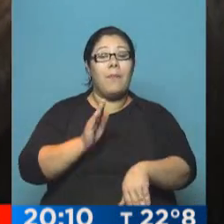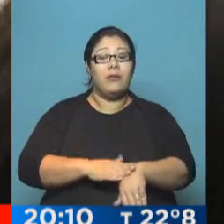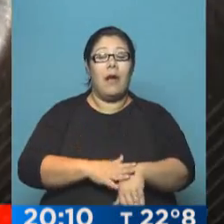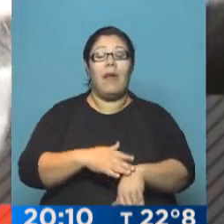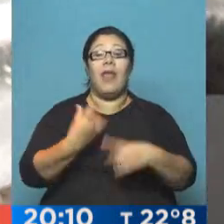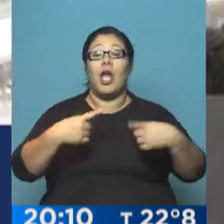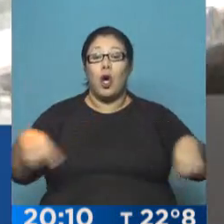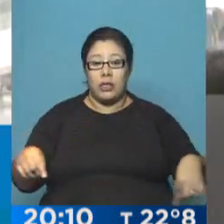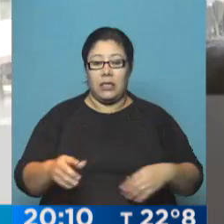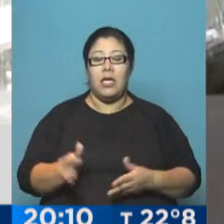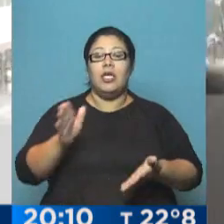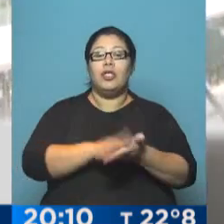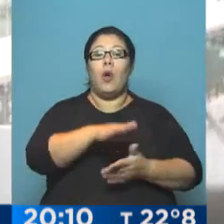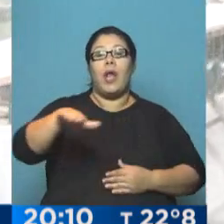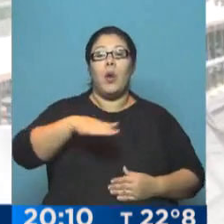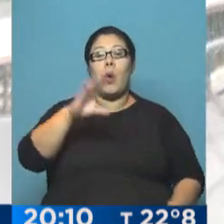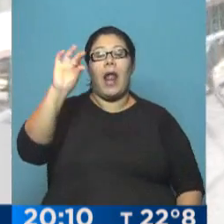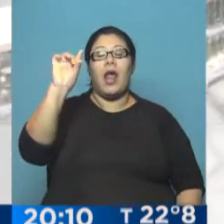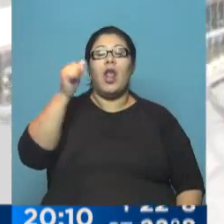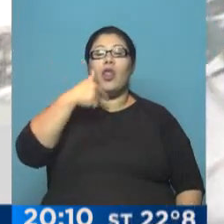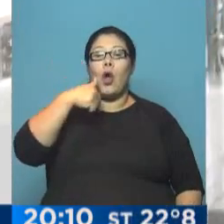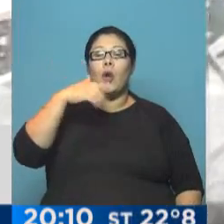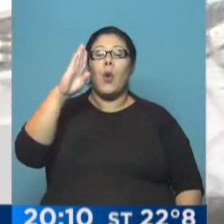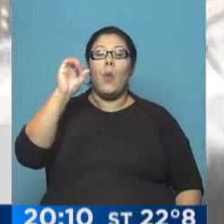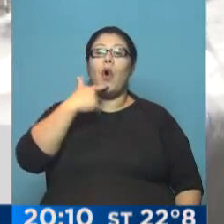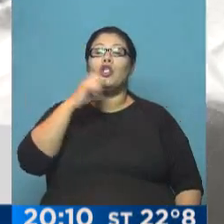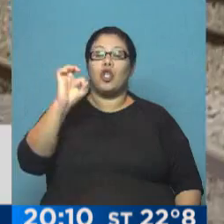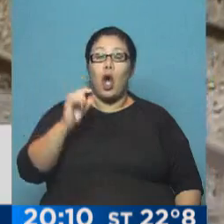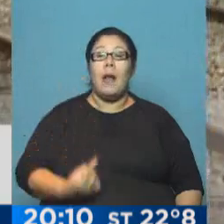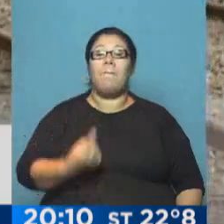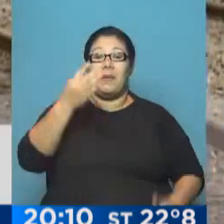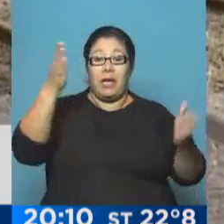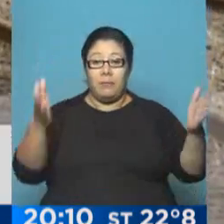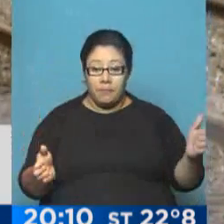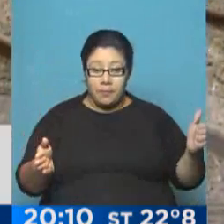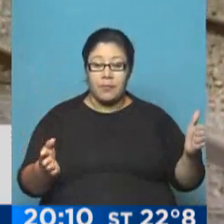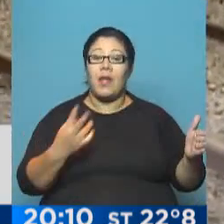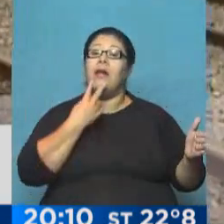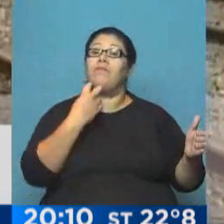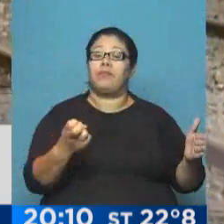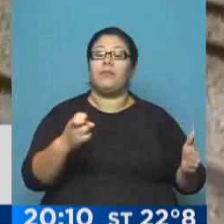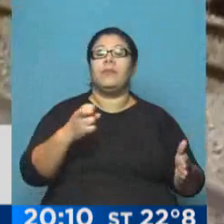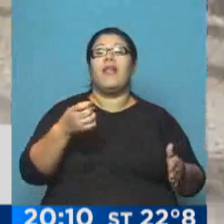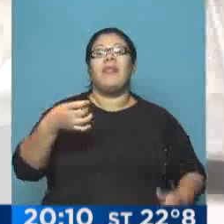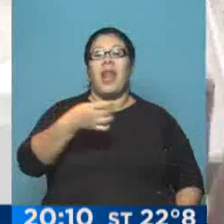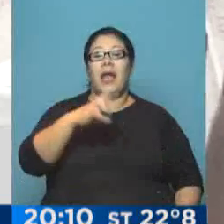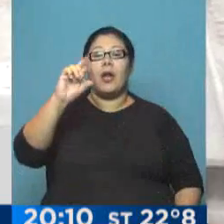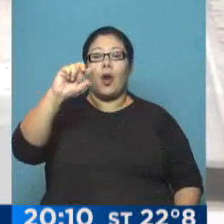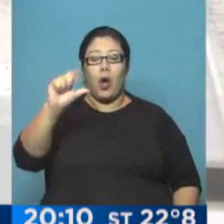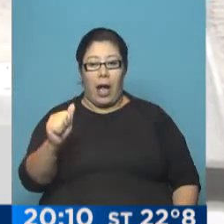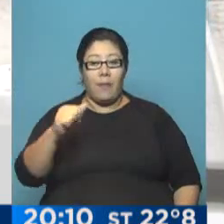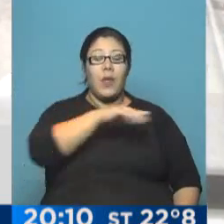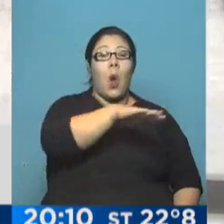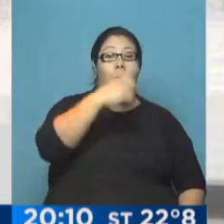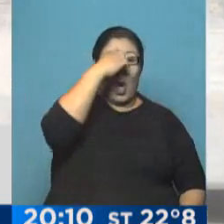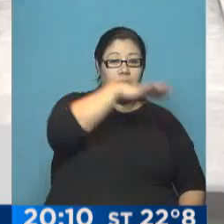la estación ferroviaria de Don Bosco, donde inauguró el primer tramo de electrificación de la línea Roca, el tramo que une